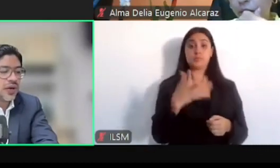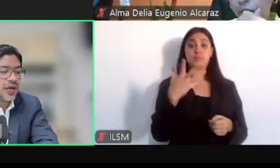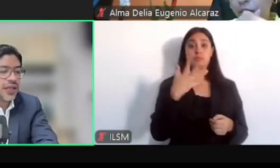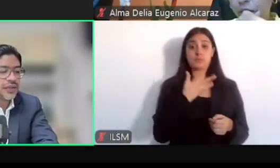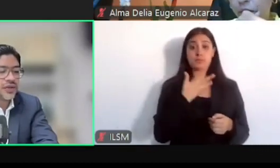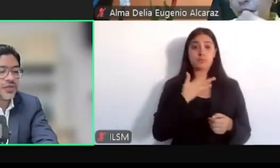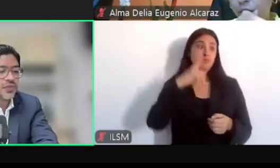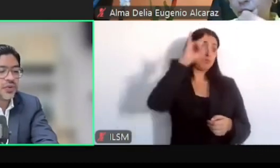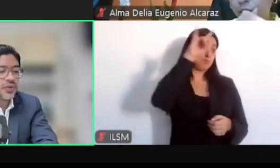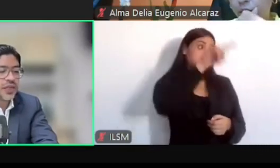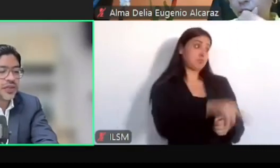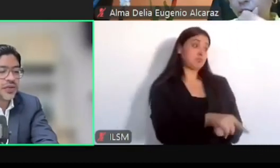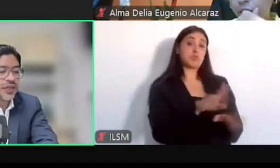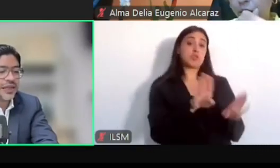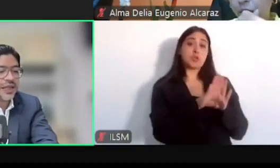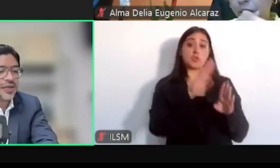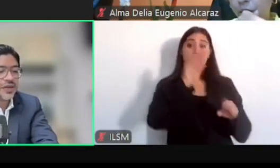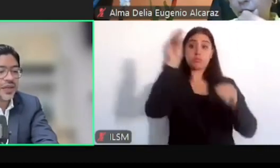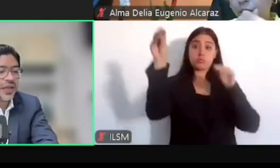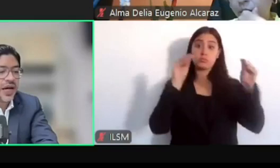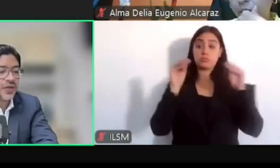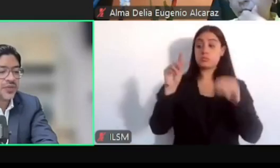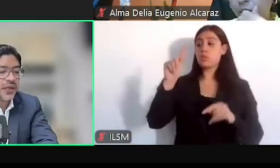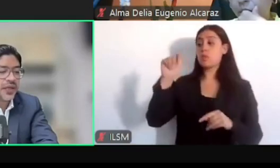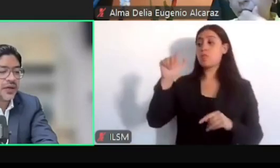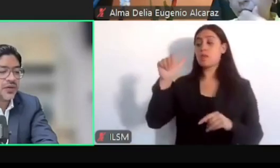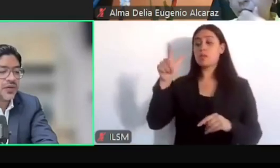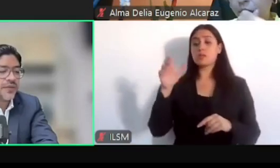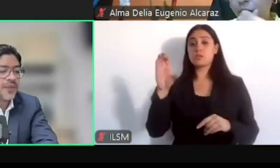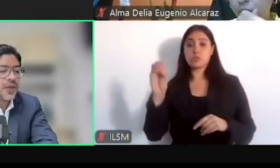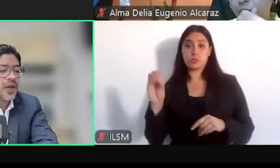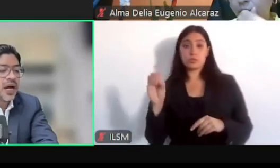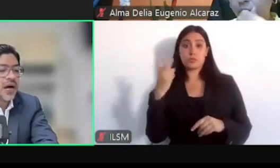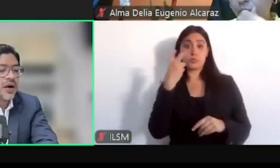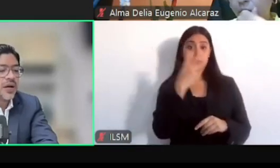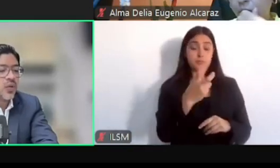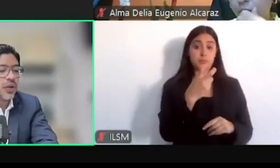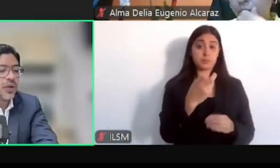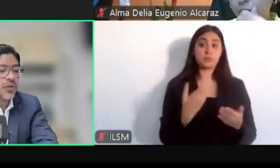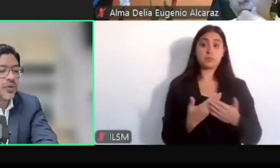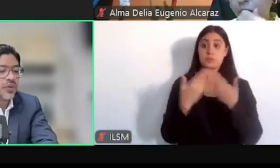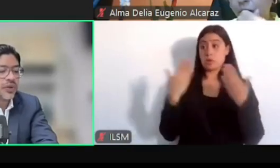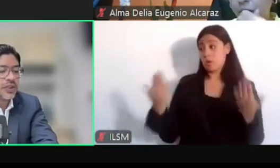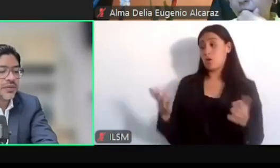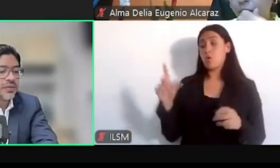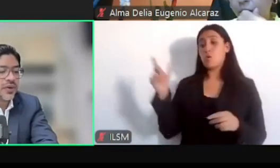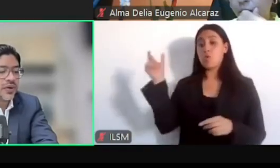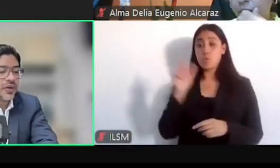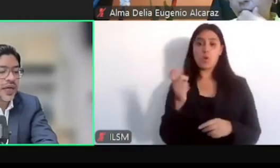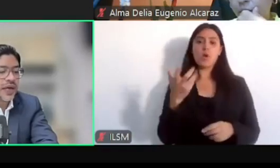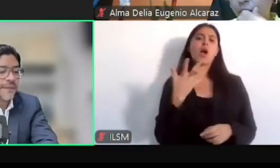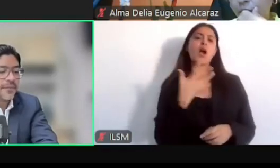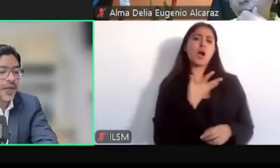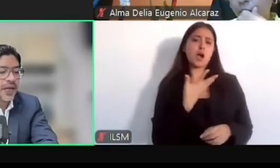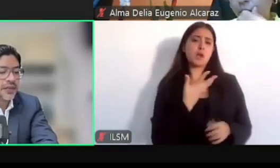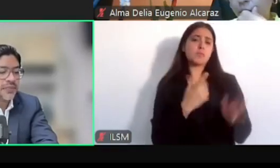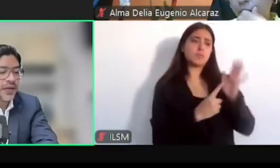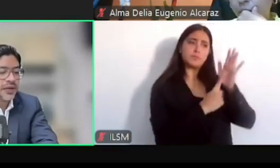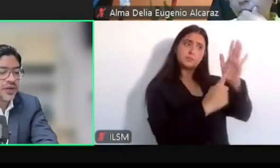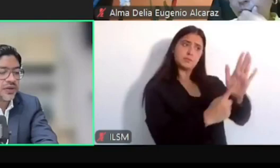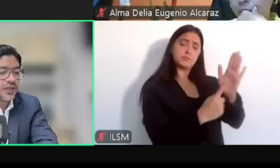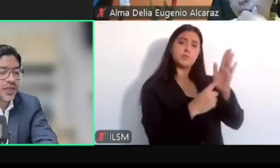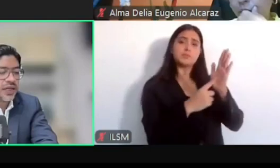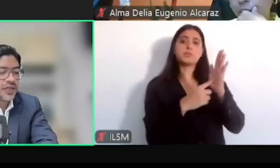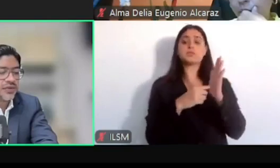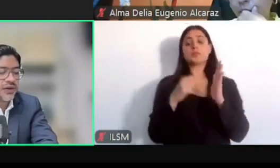sido colocadas en los puntos de la ciudad de tasco indicados por el quejoso aún y cuando aportó un testimonio notarial al respecto